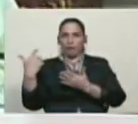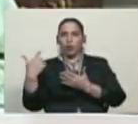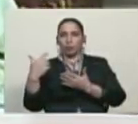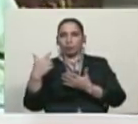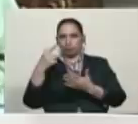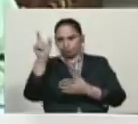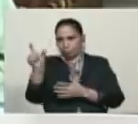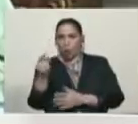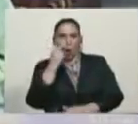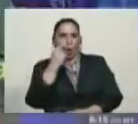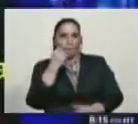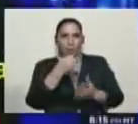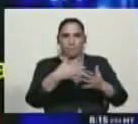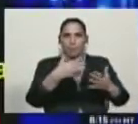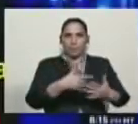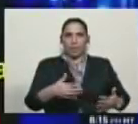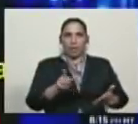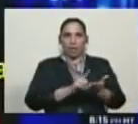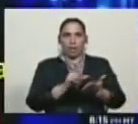adelante